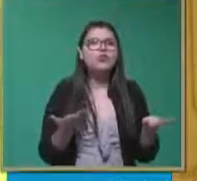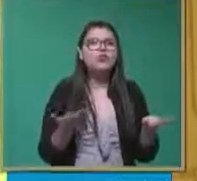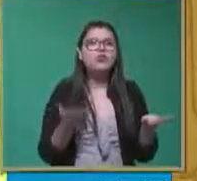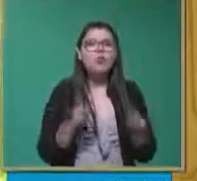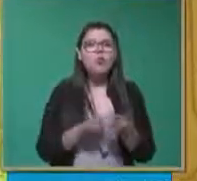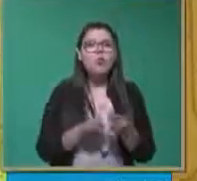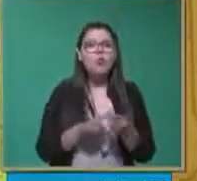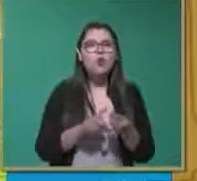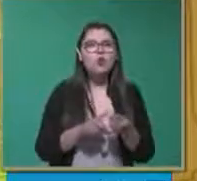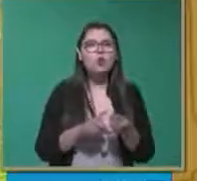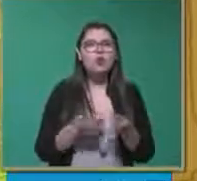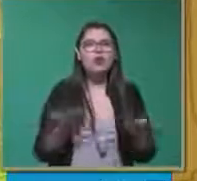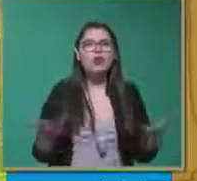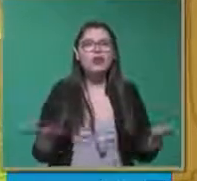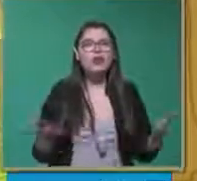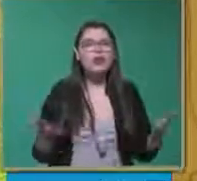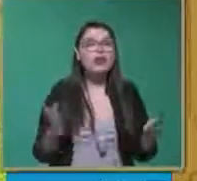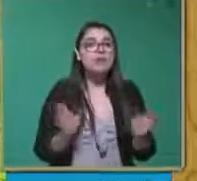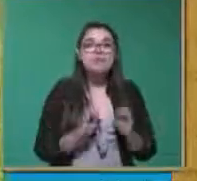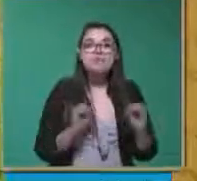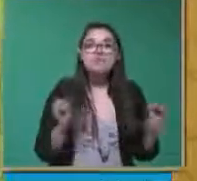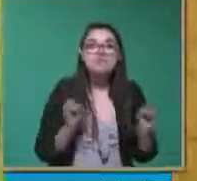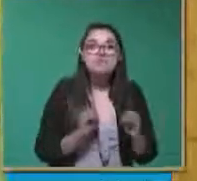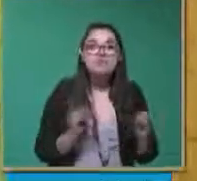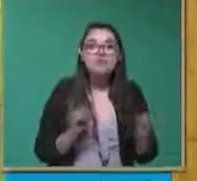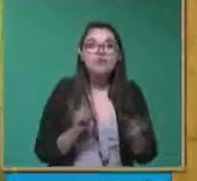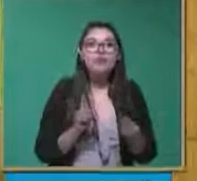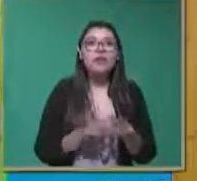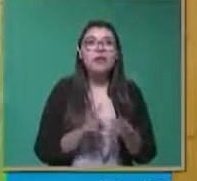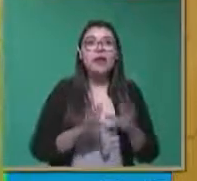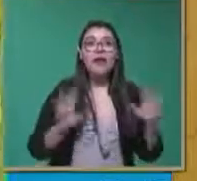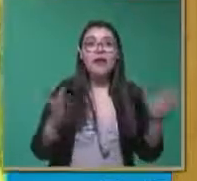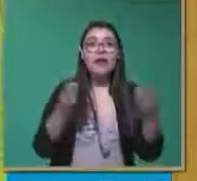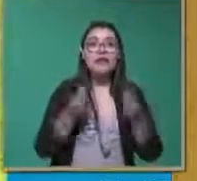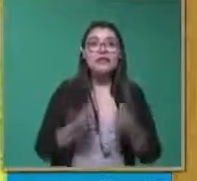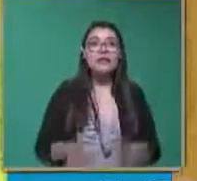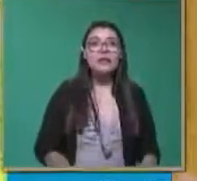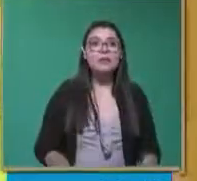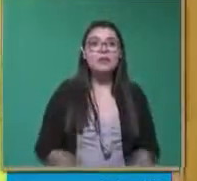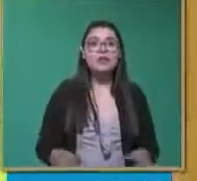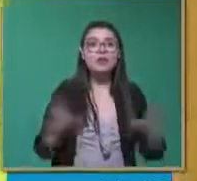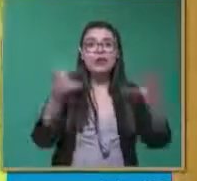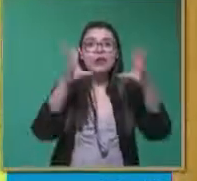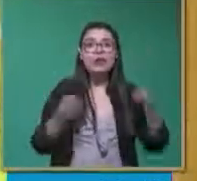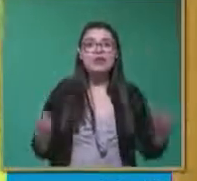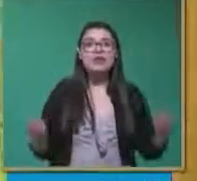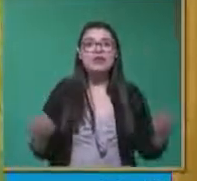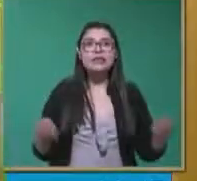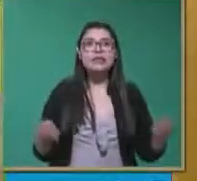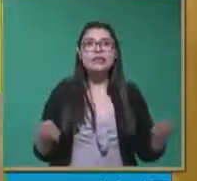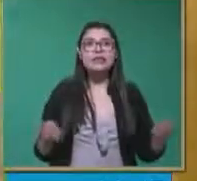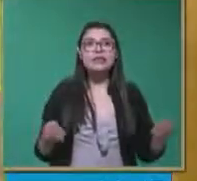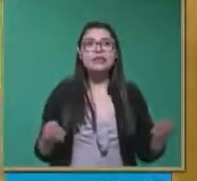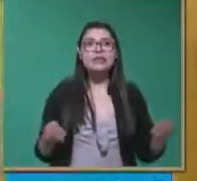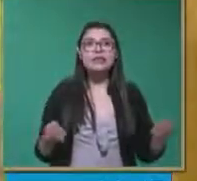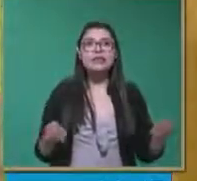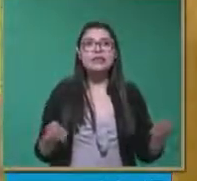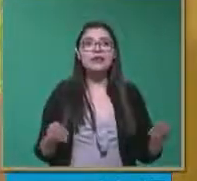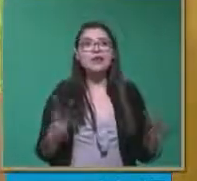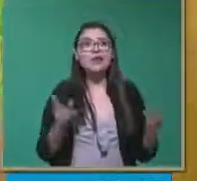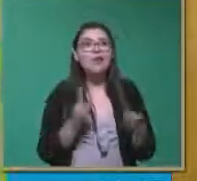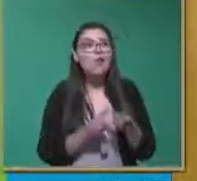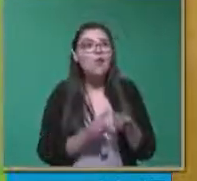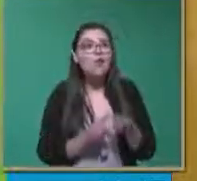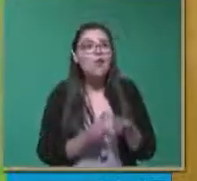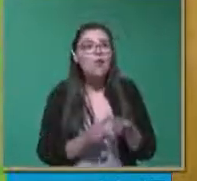conejo? A ver, ¿ya acá? ¿Ya se perdió el conejo? ¿Dónde quedó el conejo? Ya se nos perdió. ¡Lo desapareció, Mago! Mira, chécale. Se está asomando por ahí el